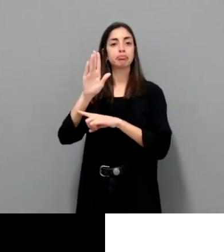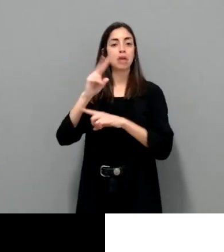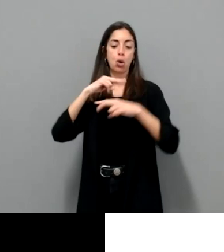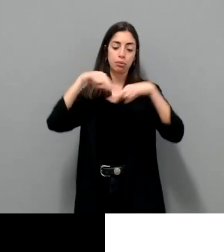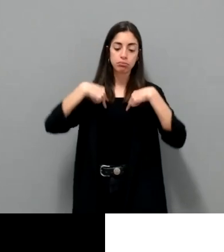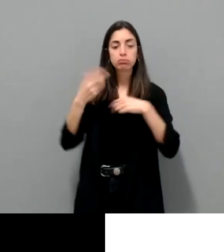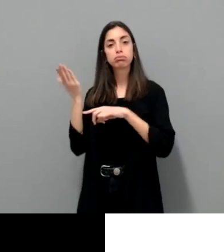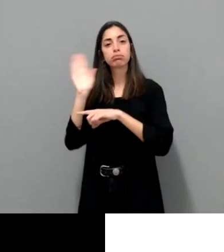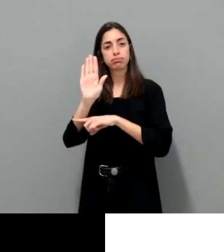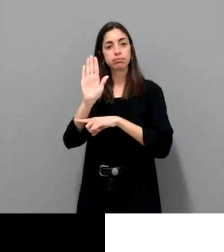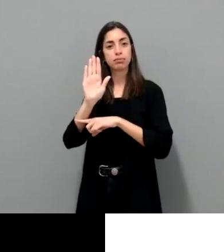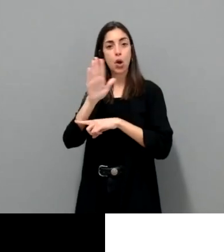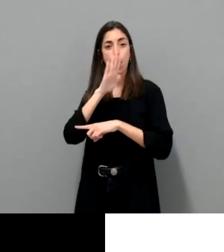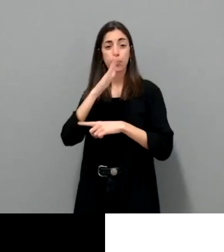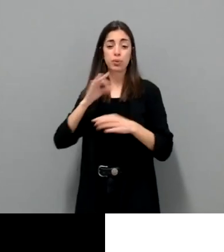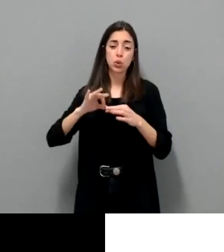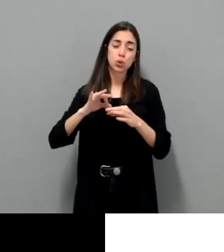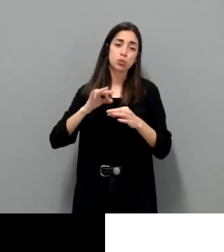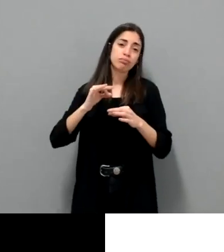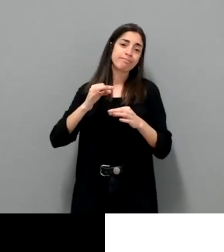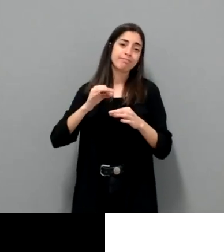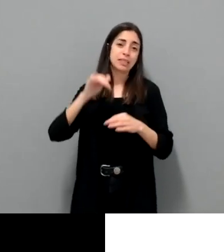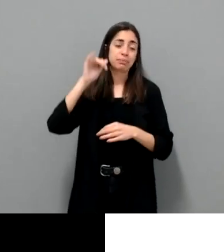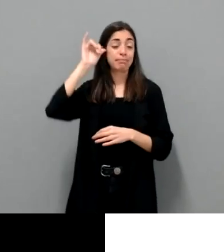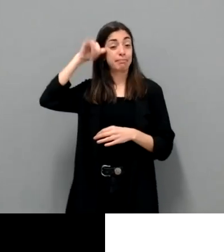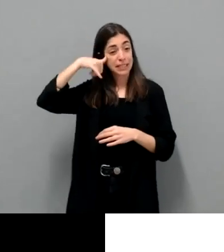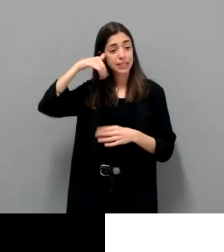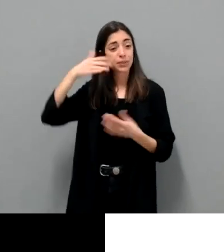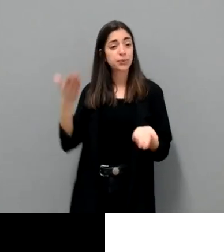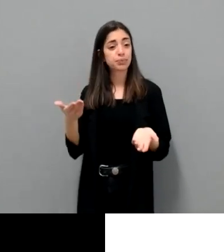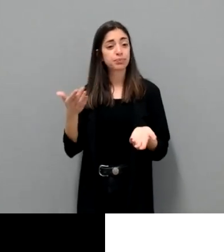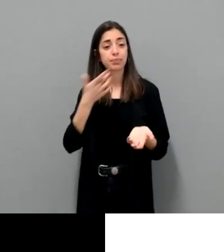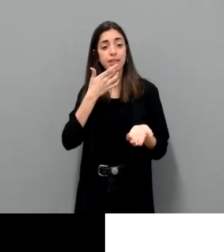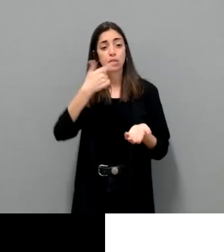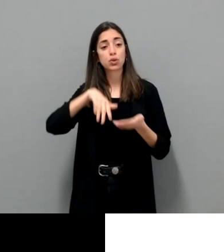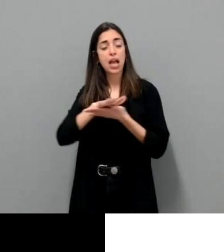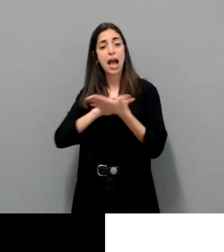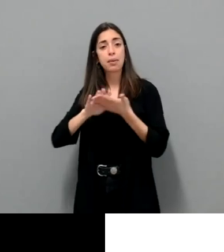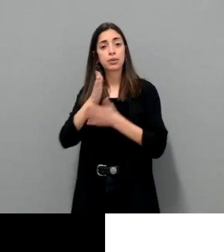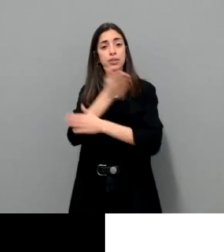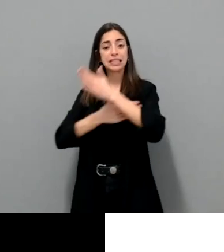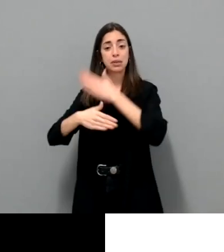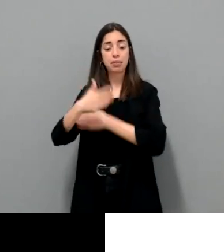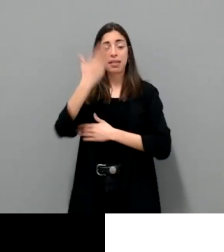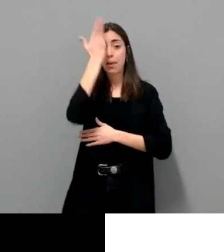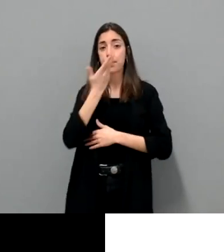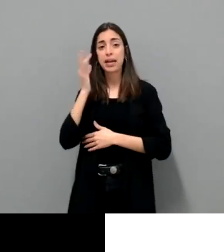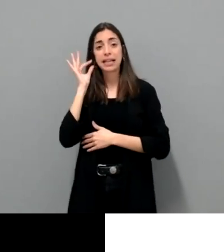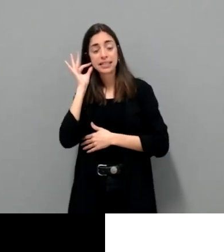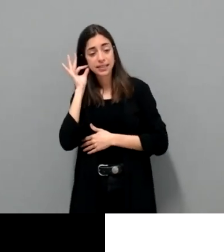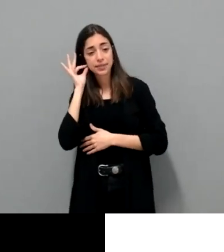porque desafortunadamente cuando estamos en la situación de la pluridiscapacidad por parálisis cerebral, la condición de